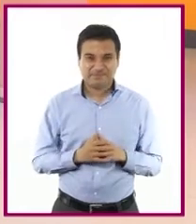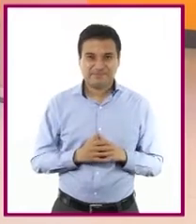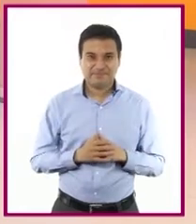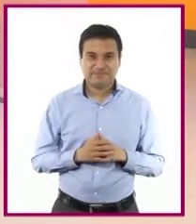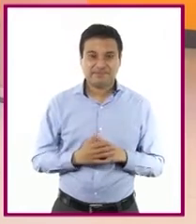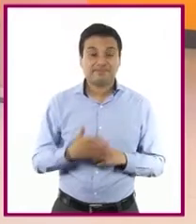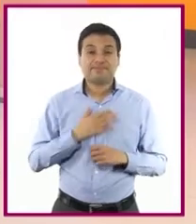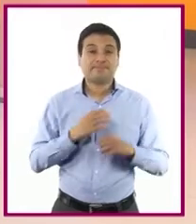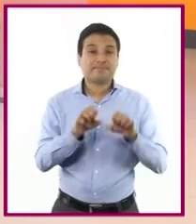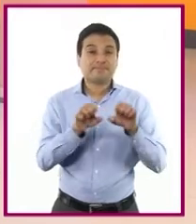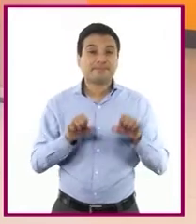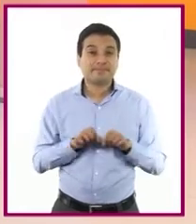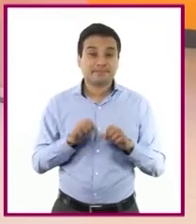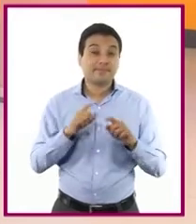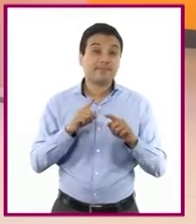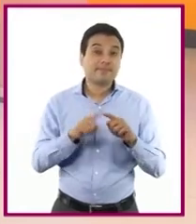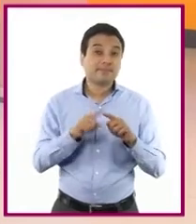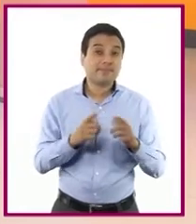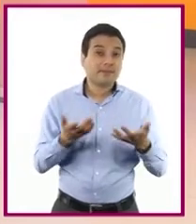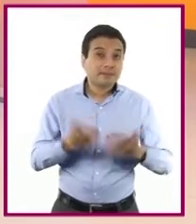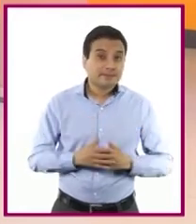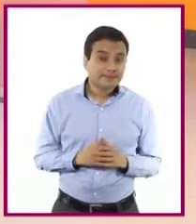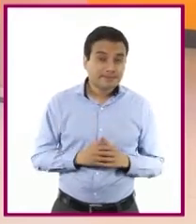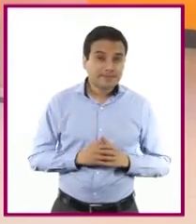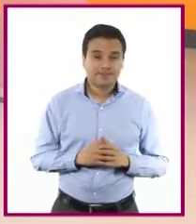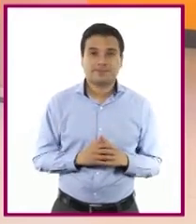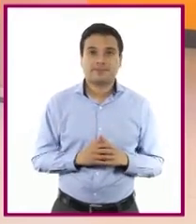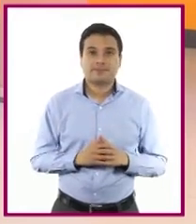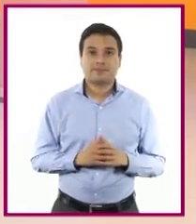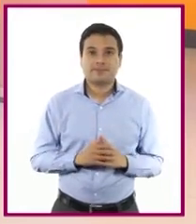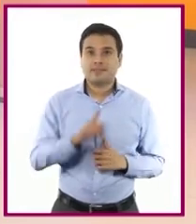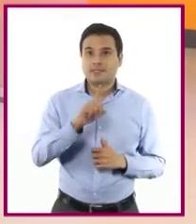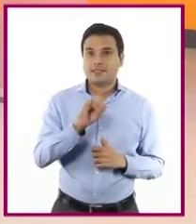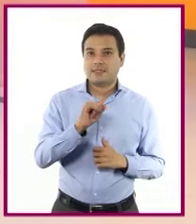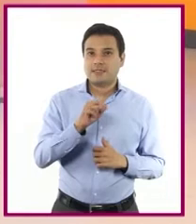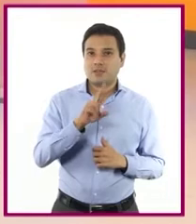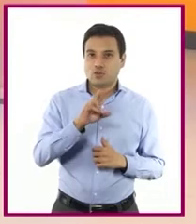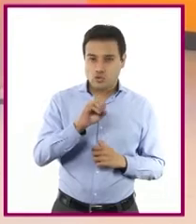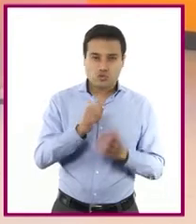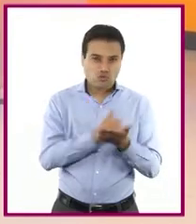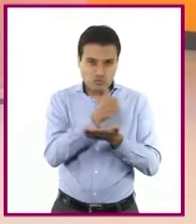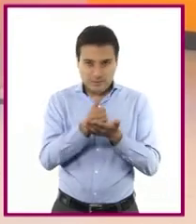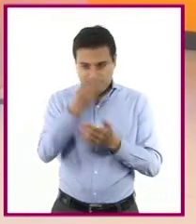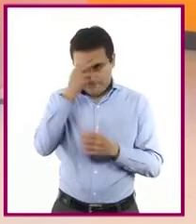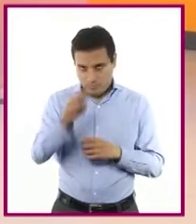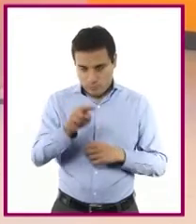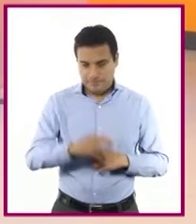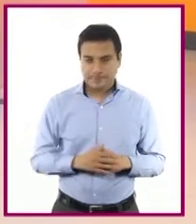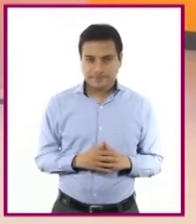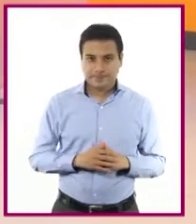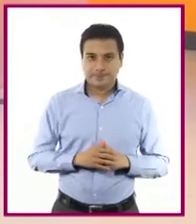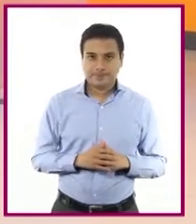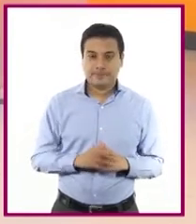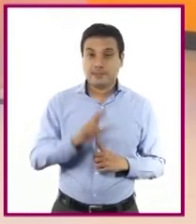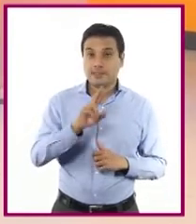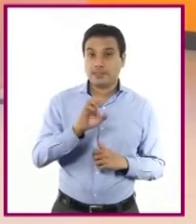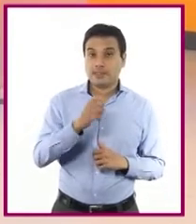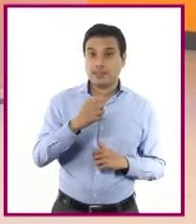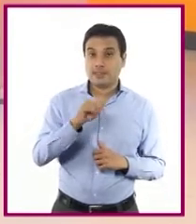Mi equipo está conformado por Lisandro, de la Ciudad de México.